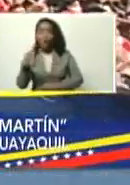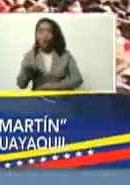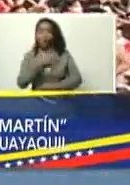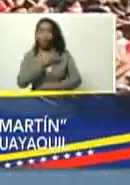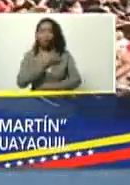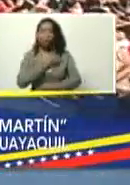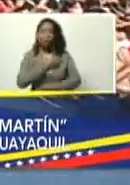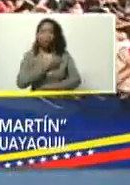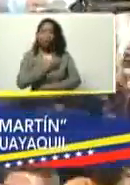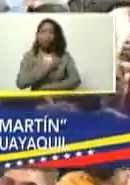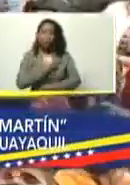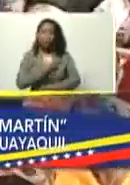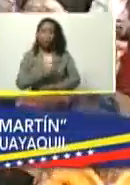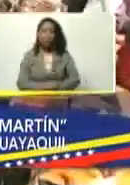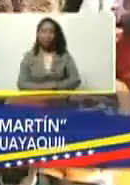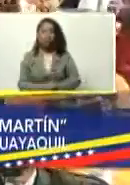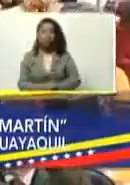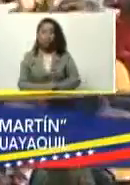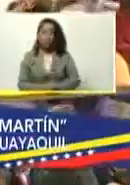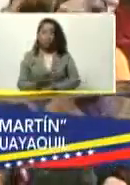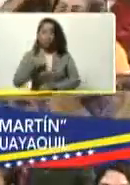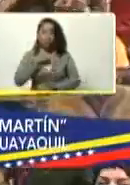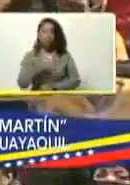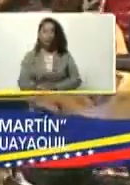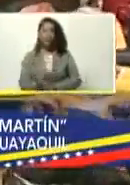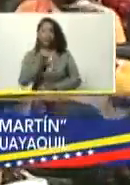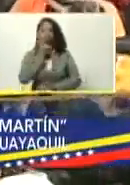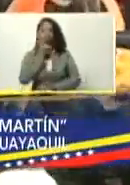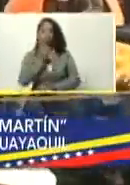tristeza que estemos fallando